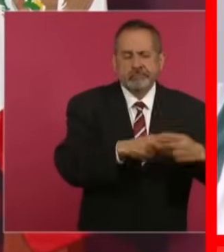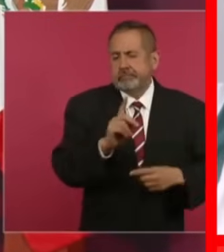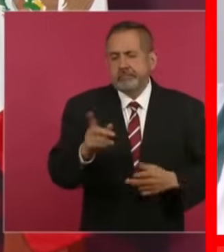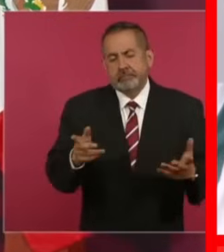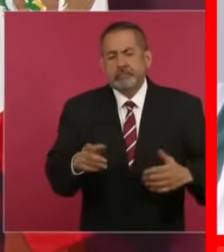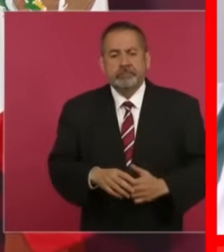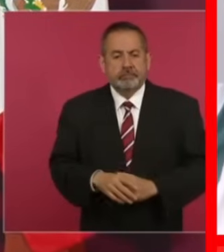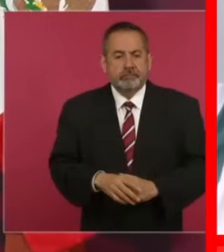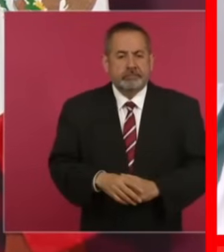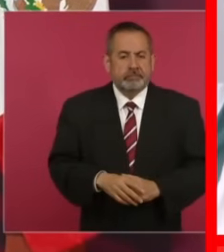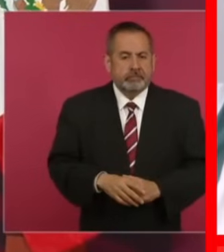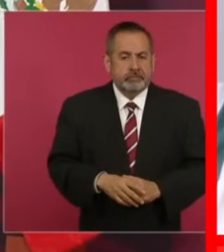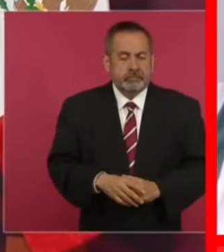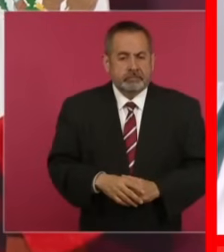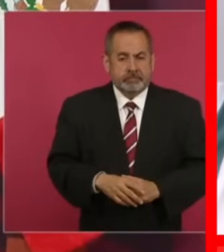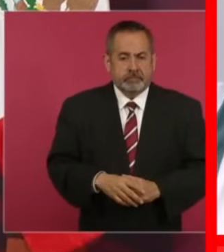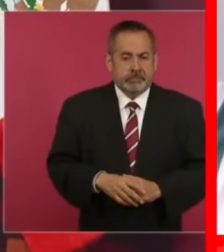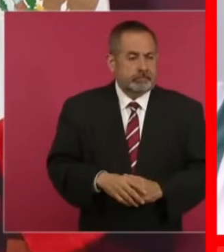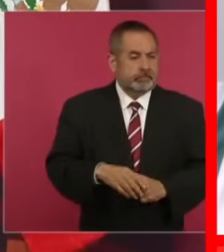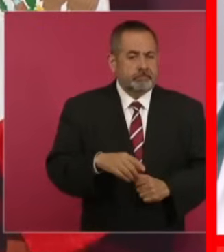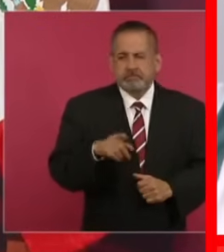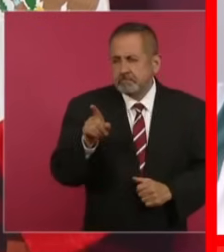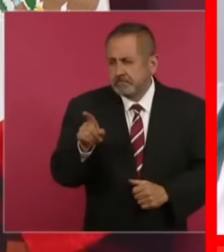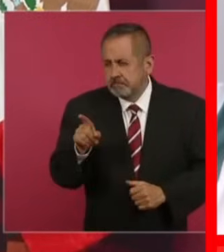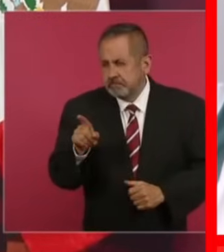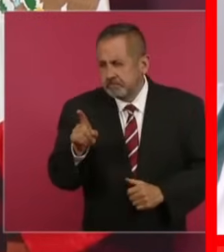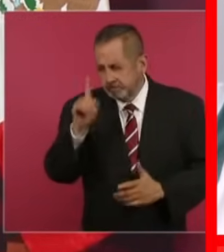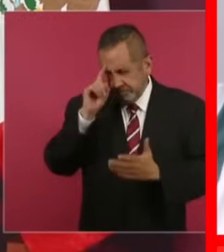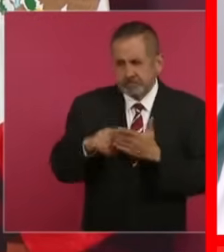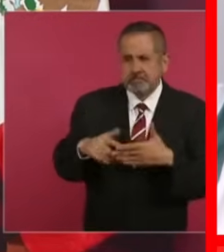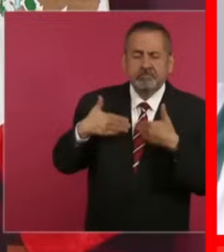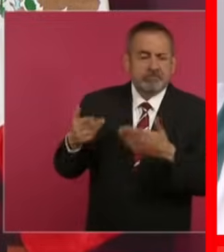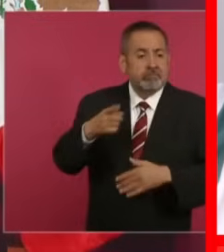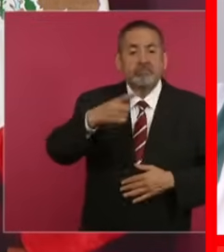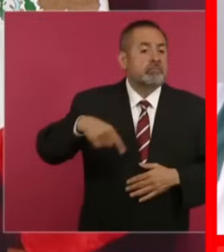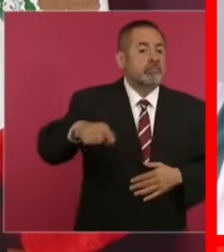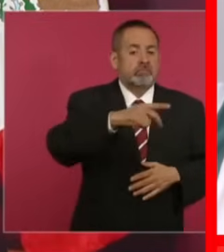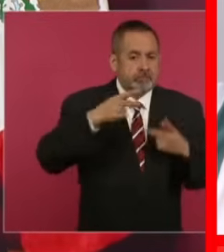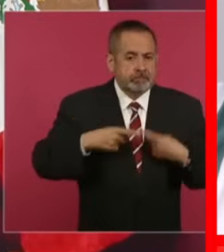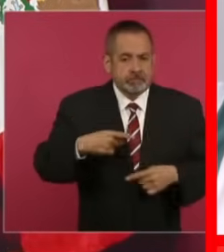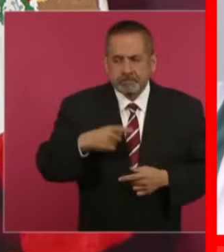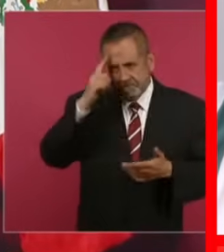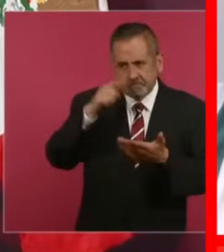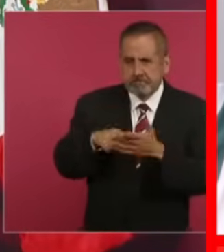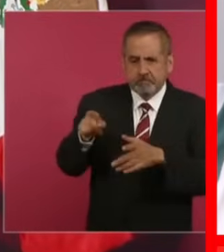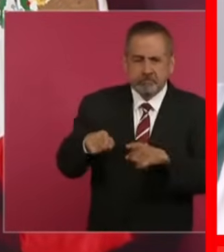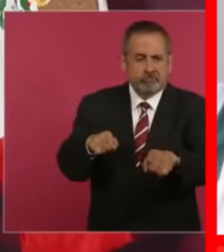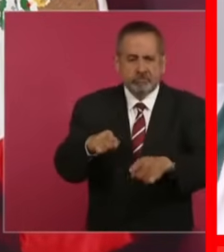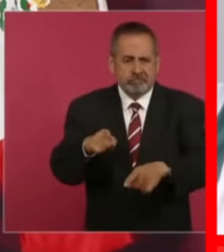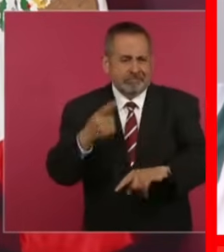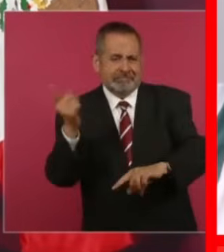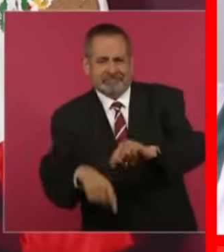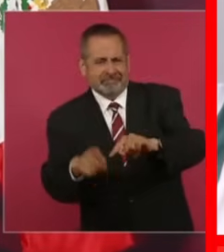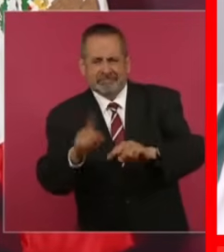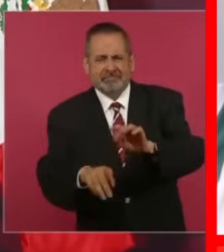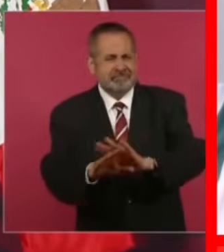manifestación nos creyeron sobre todo los trabajadores de que a ellos no se les va a afectar